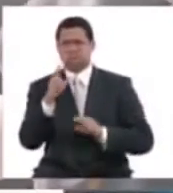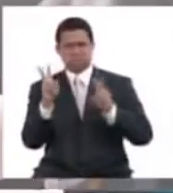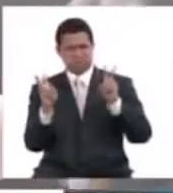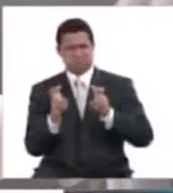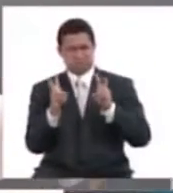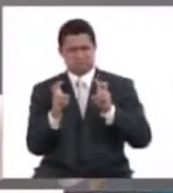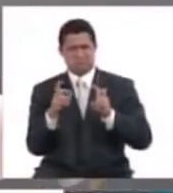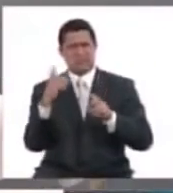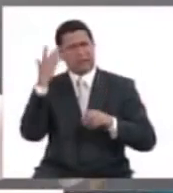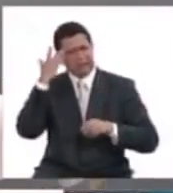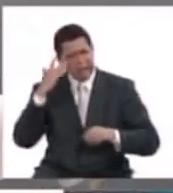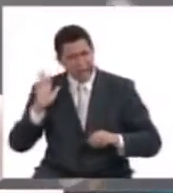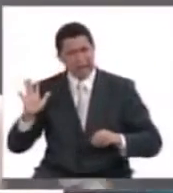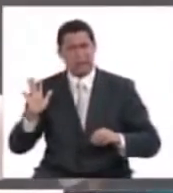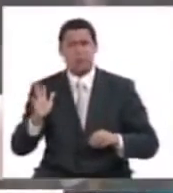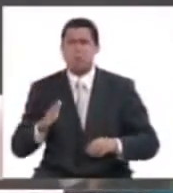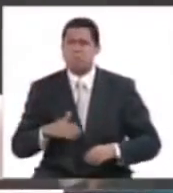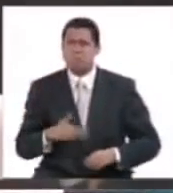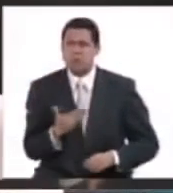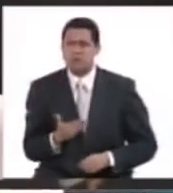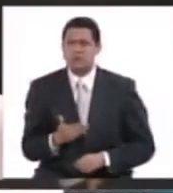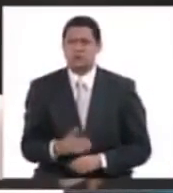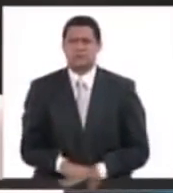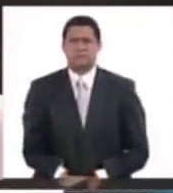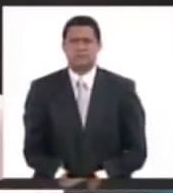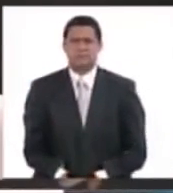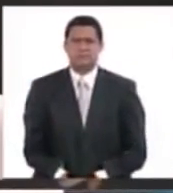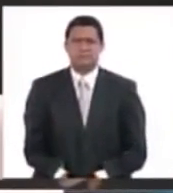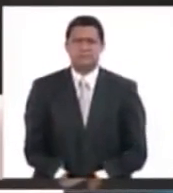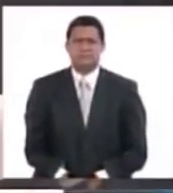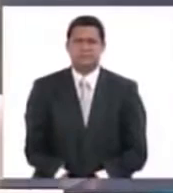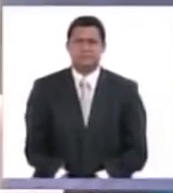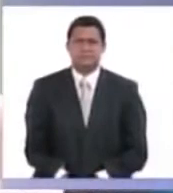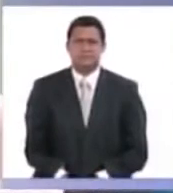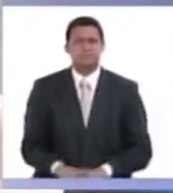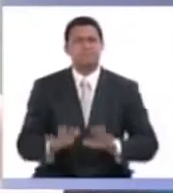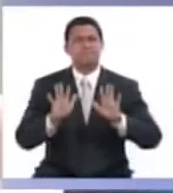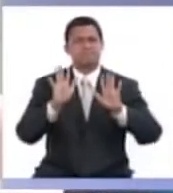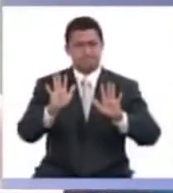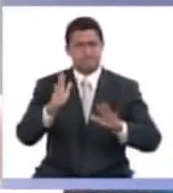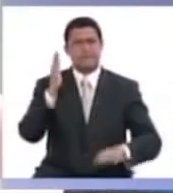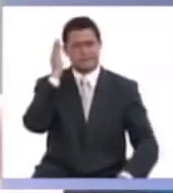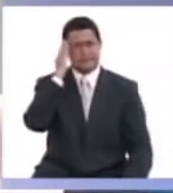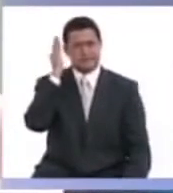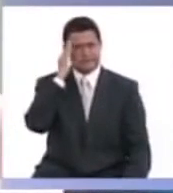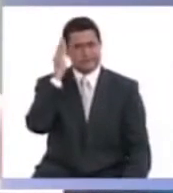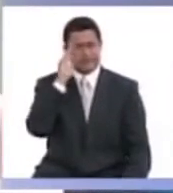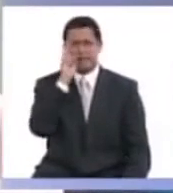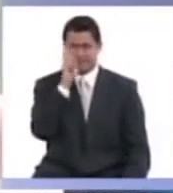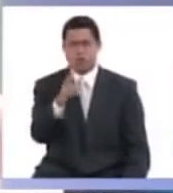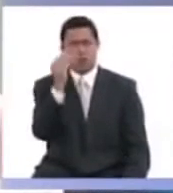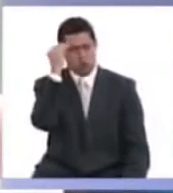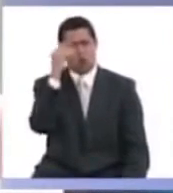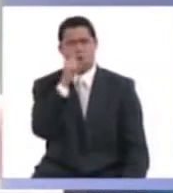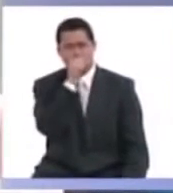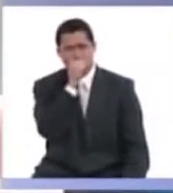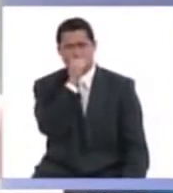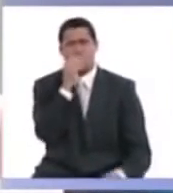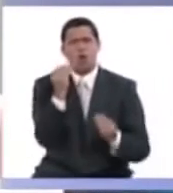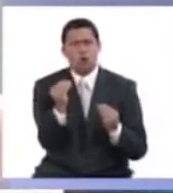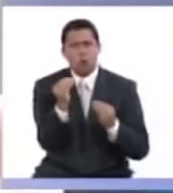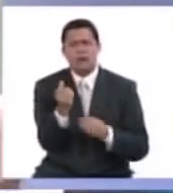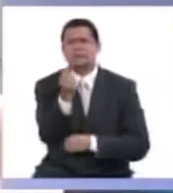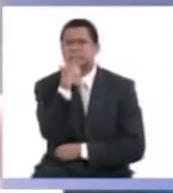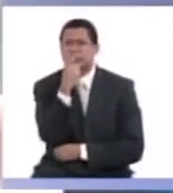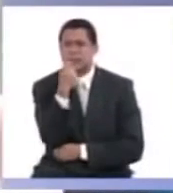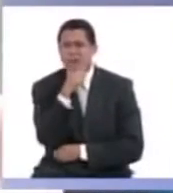sospechar la posibilidad de infección por tuberculosis. Ya vemos cuáles son las manifestaciones de la tuberculosis. Ahora, ¿cómo es el tratamiento